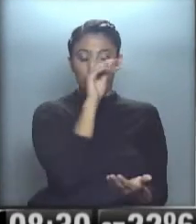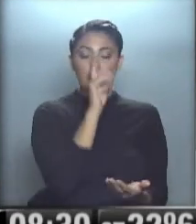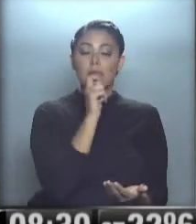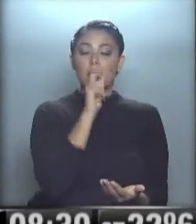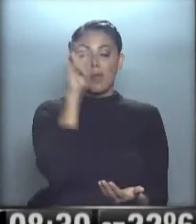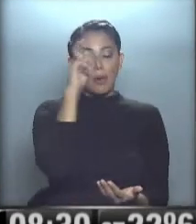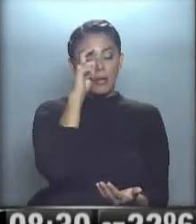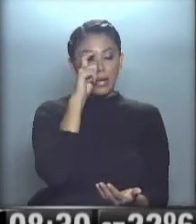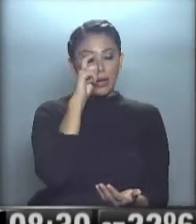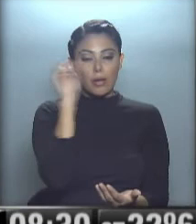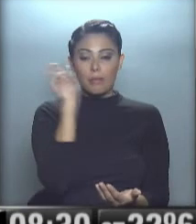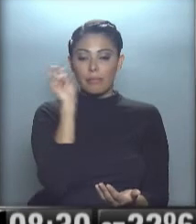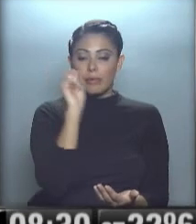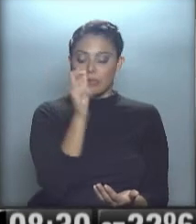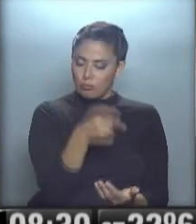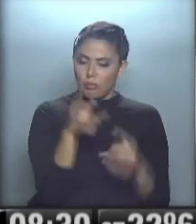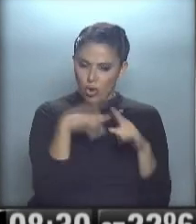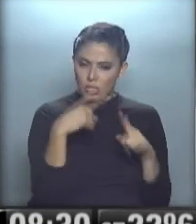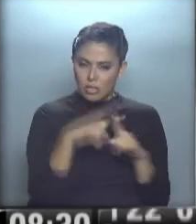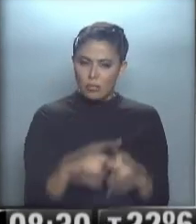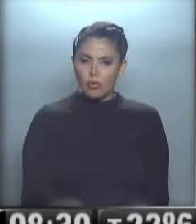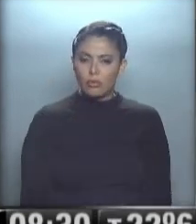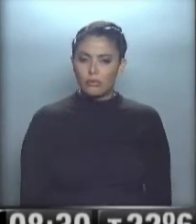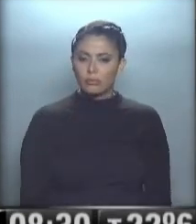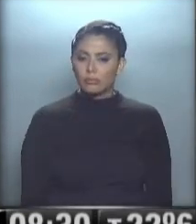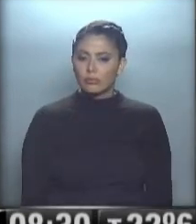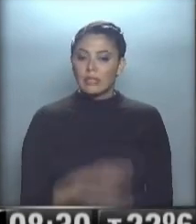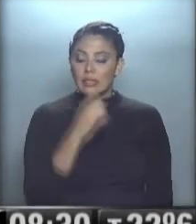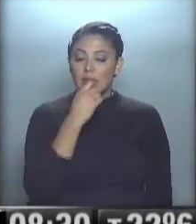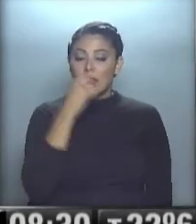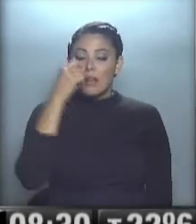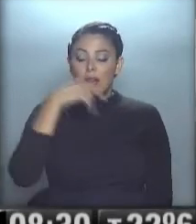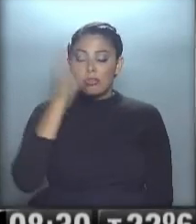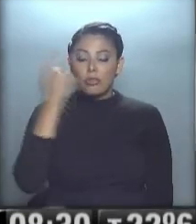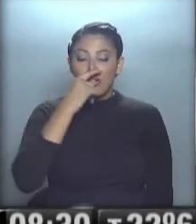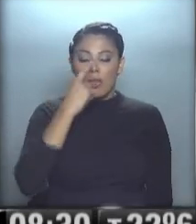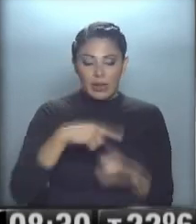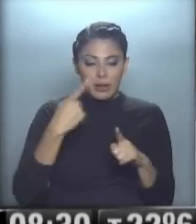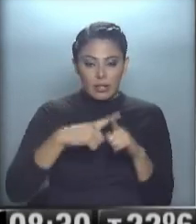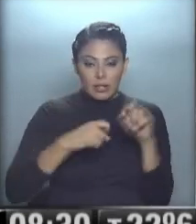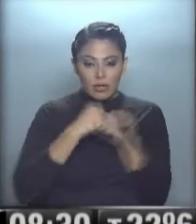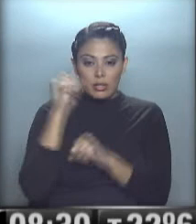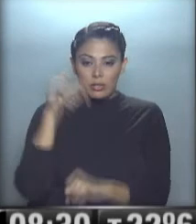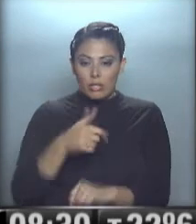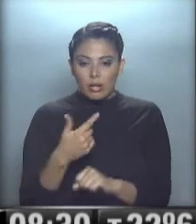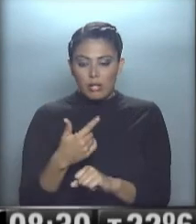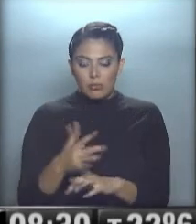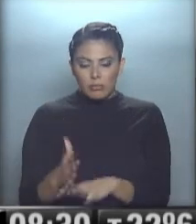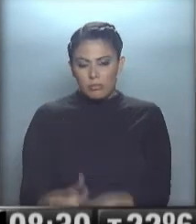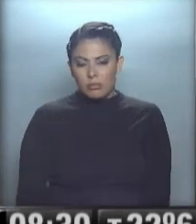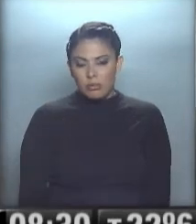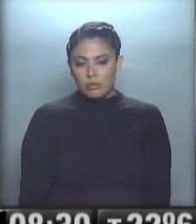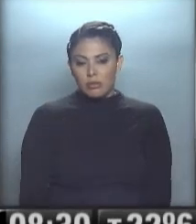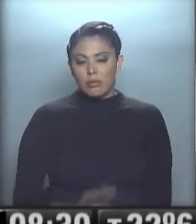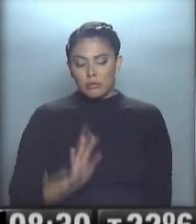enero es una recaudación muy positiva y que la tendencia al resultado del mes de enero desde el punto de vista fiscal se aproxima claramente